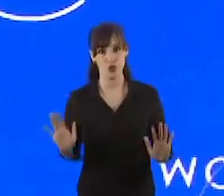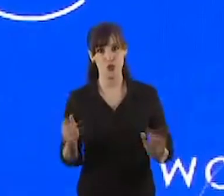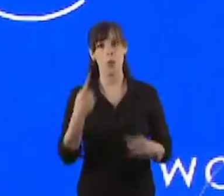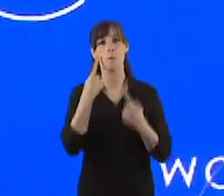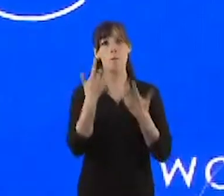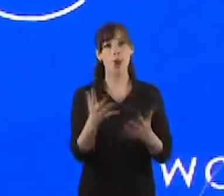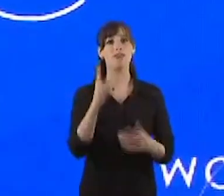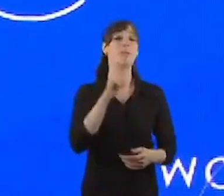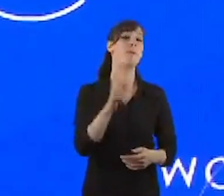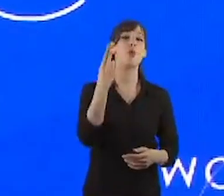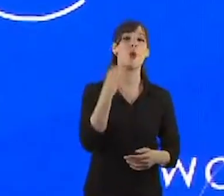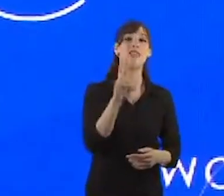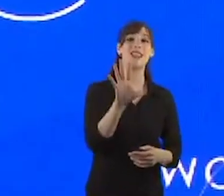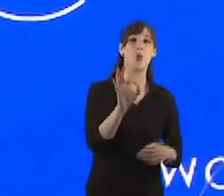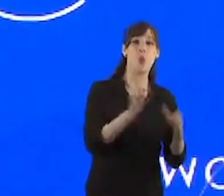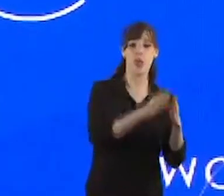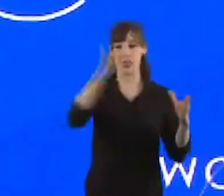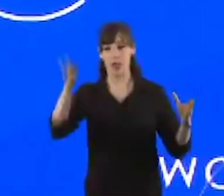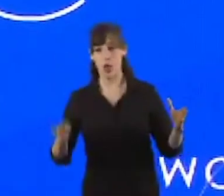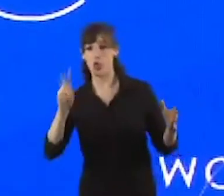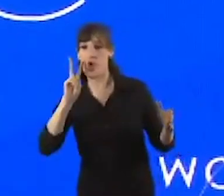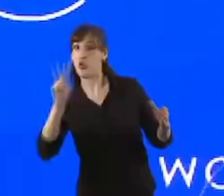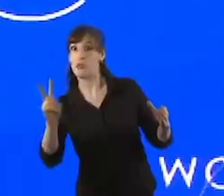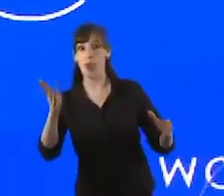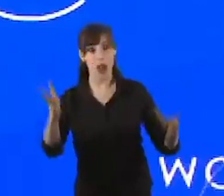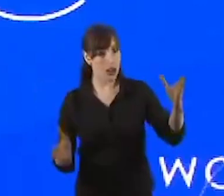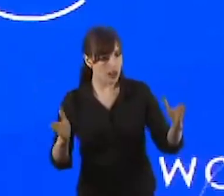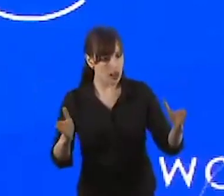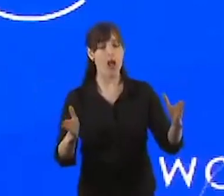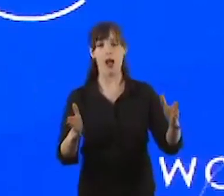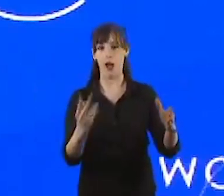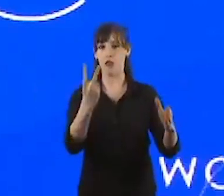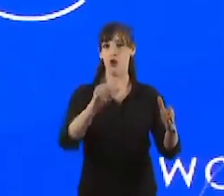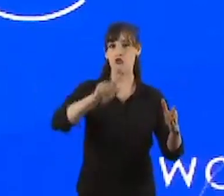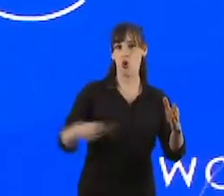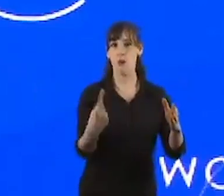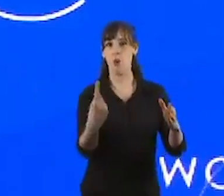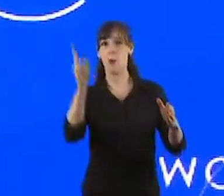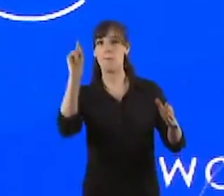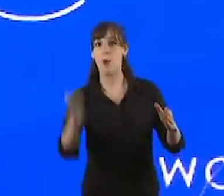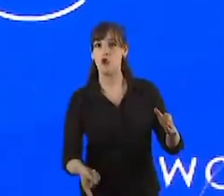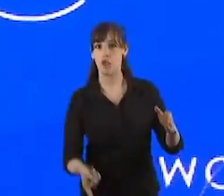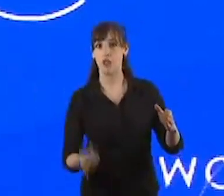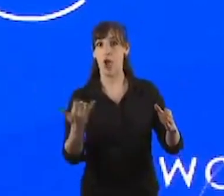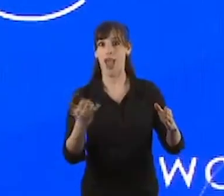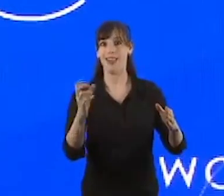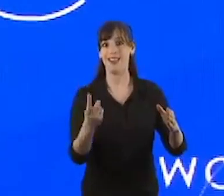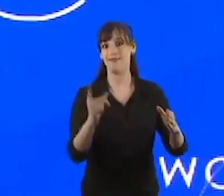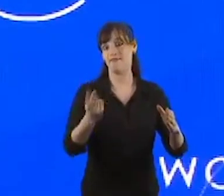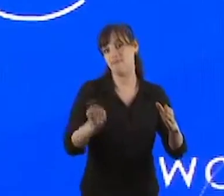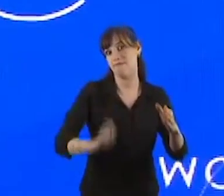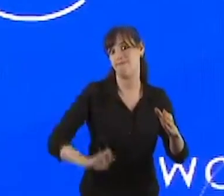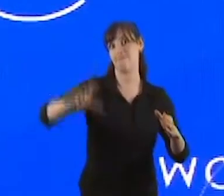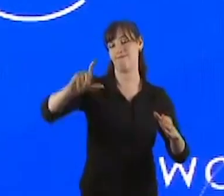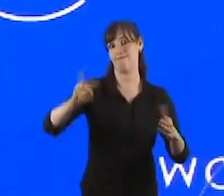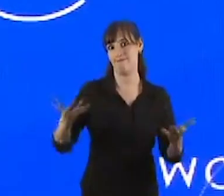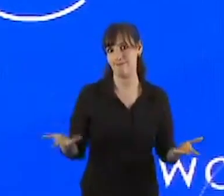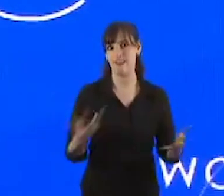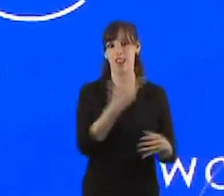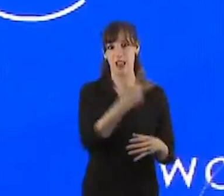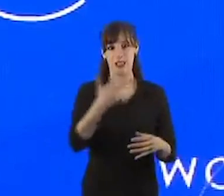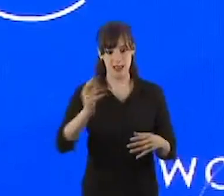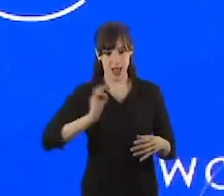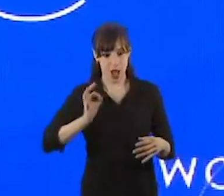1950 y el año 2000, vemos que la tasa de crecimiento fue de 2,1% anual, lo que derivaría en que en solo 33